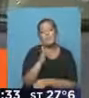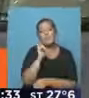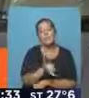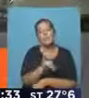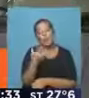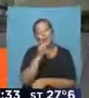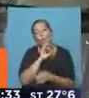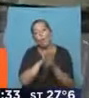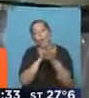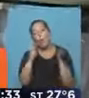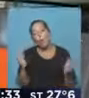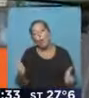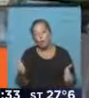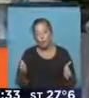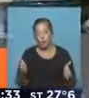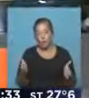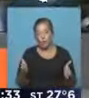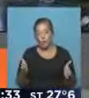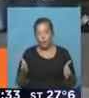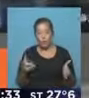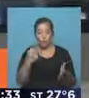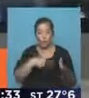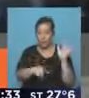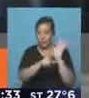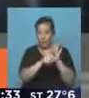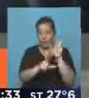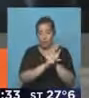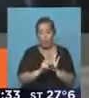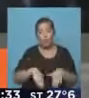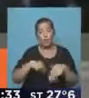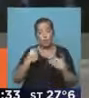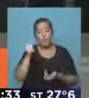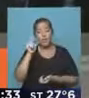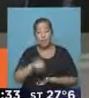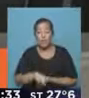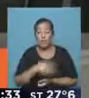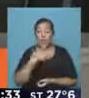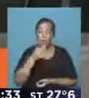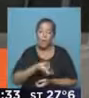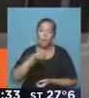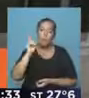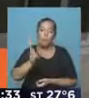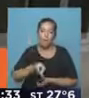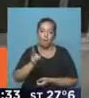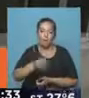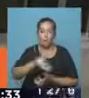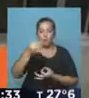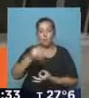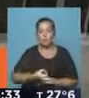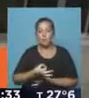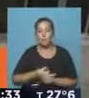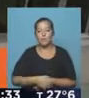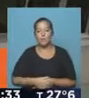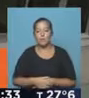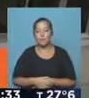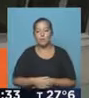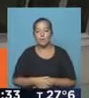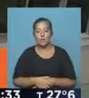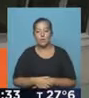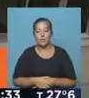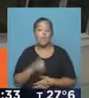un año estos el es elegible para que esto pasa a ser una prohibición concreta para tener un cargo público es decir